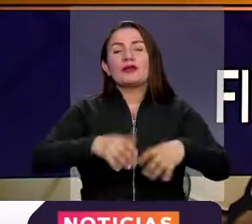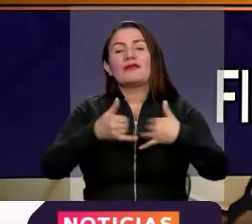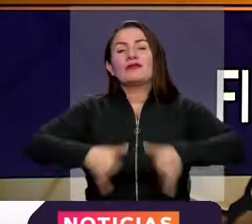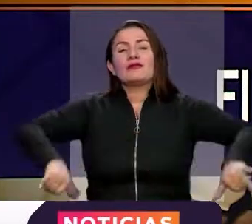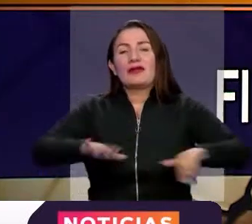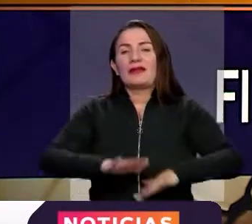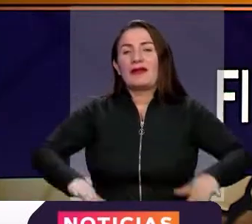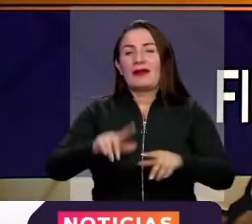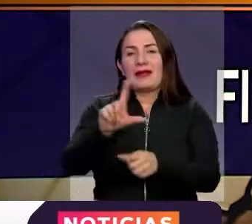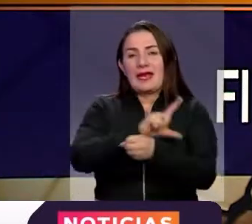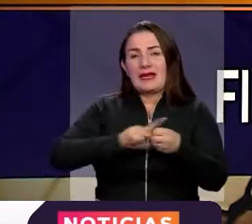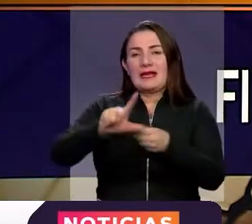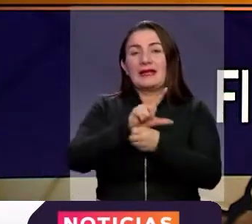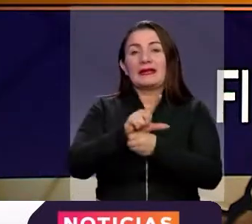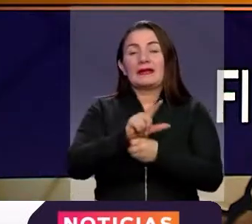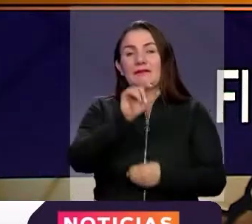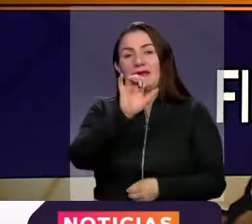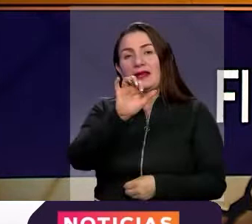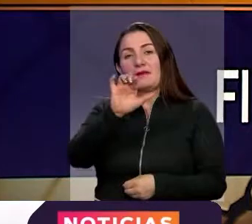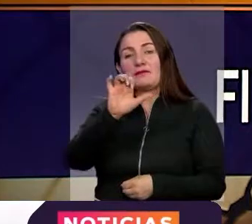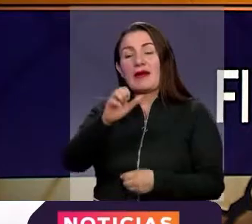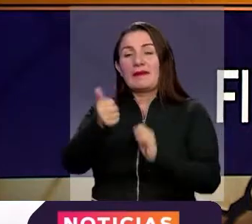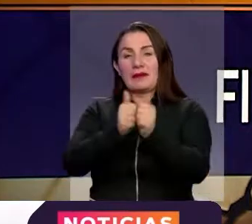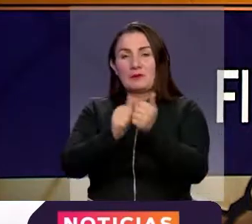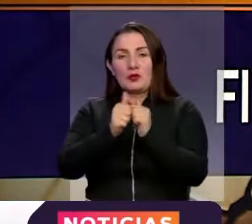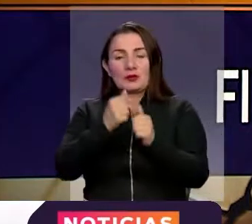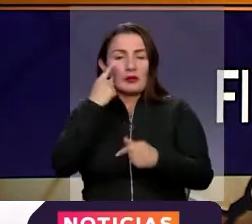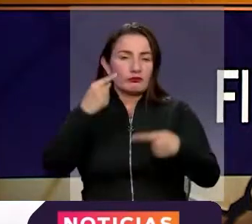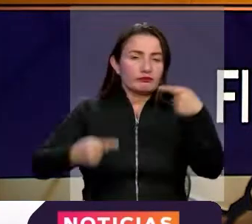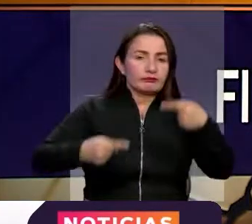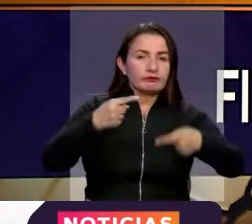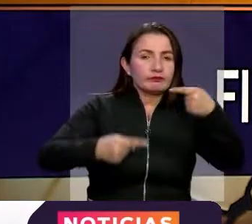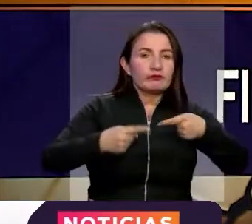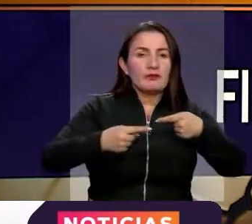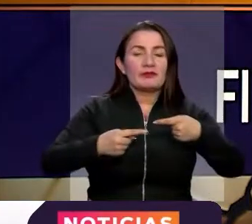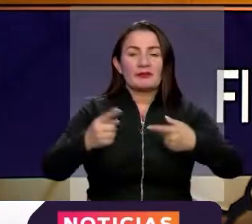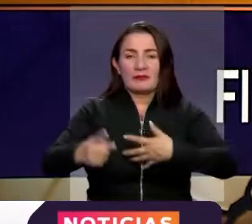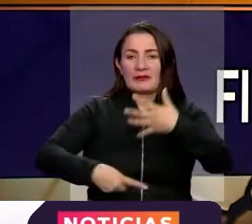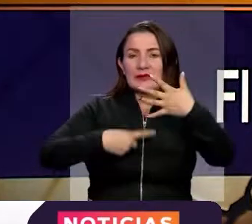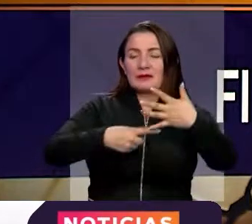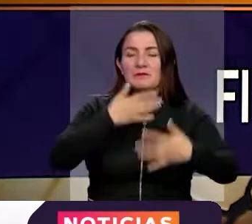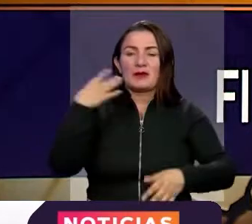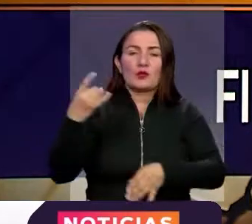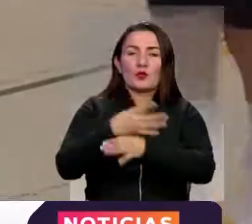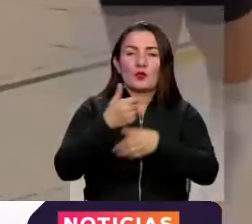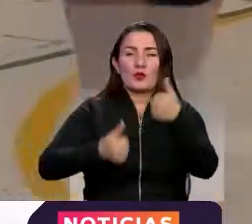de la Superliga. EFA Deportes y Bellón definirán cuál es la mejor sexteta de la capital.